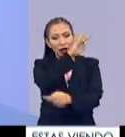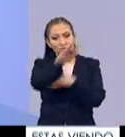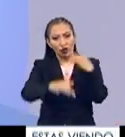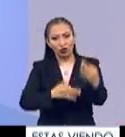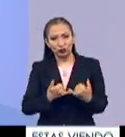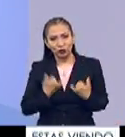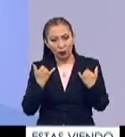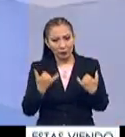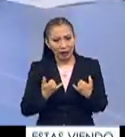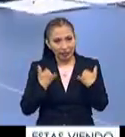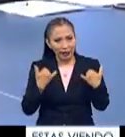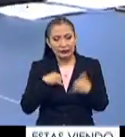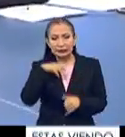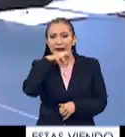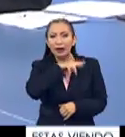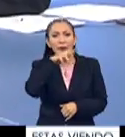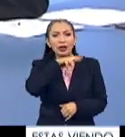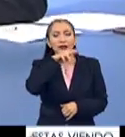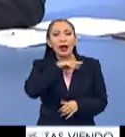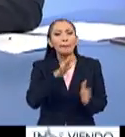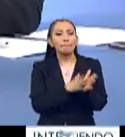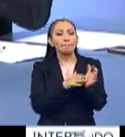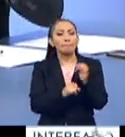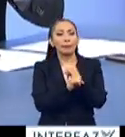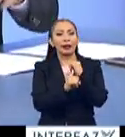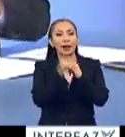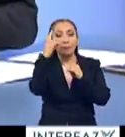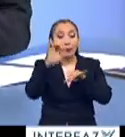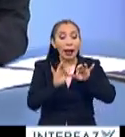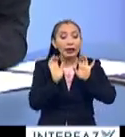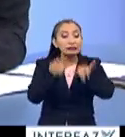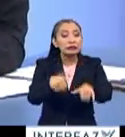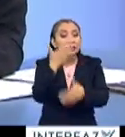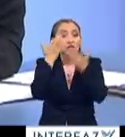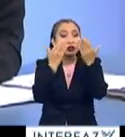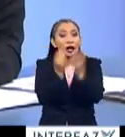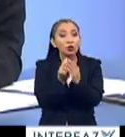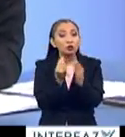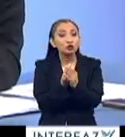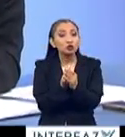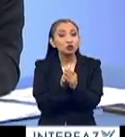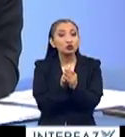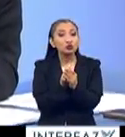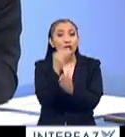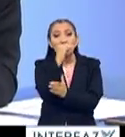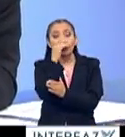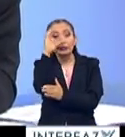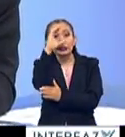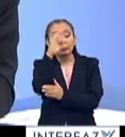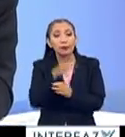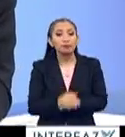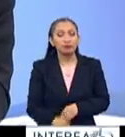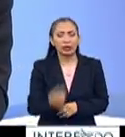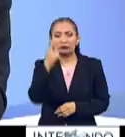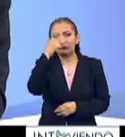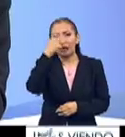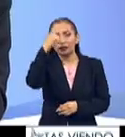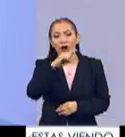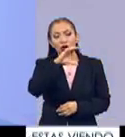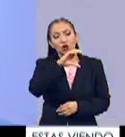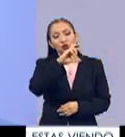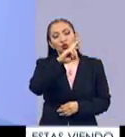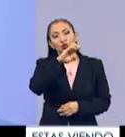los jóvenes. Rápidamente la página para que puedan acceder a estos cursos gratuitos sobre ciencia. Es muy fácil,